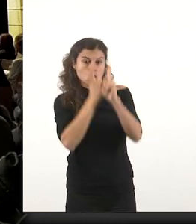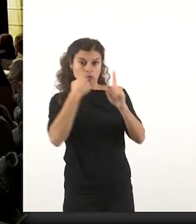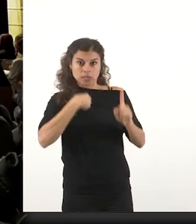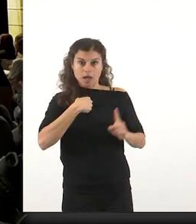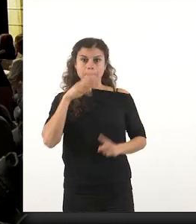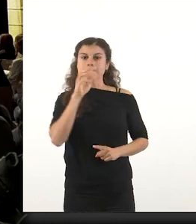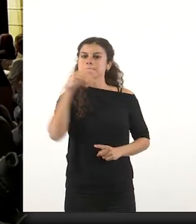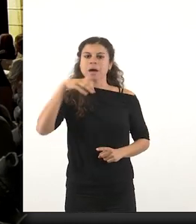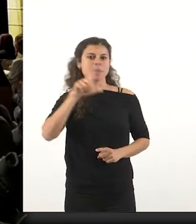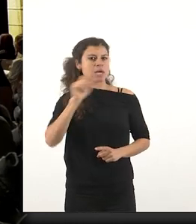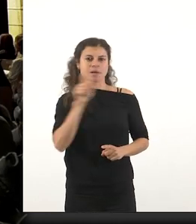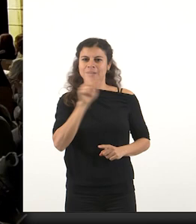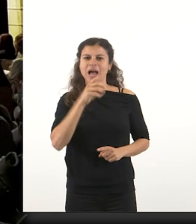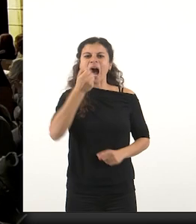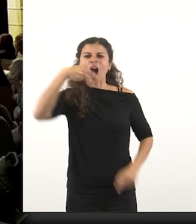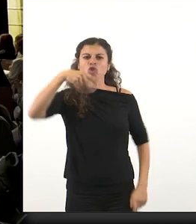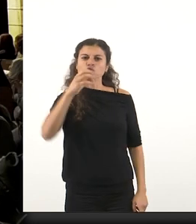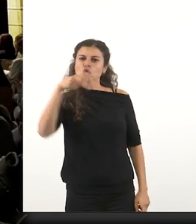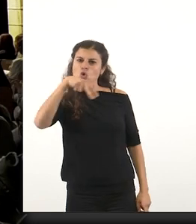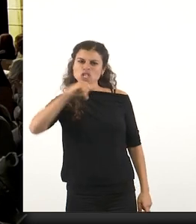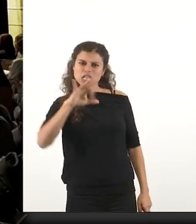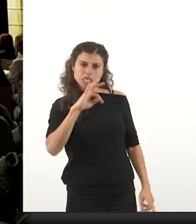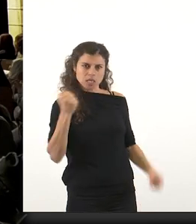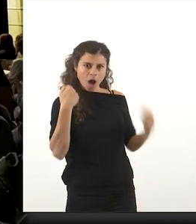Antoñito. Escucha por qué sonreí.